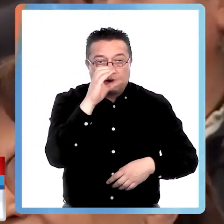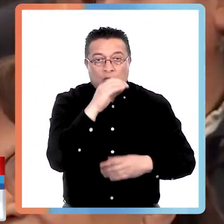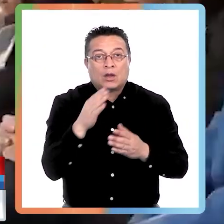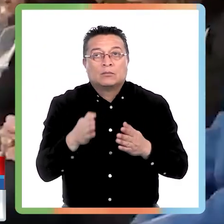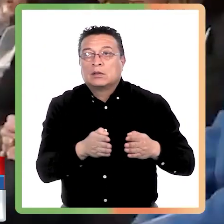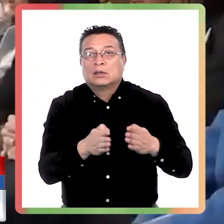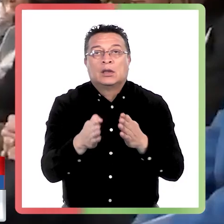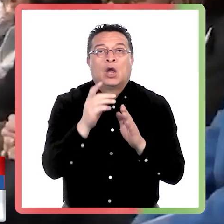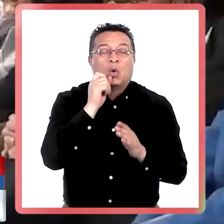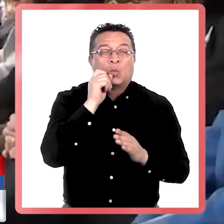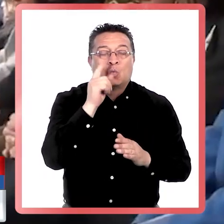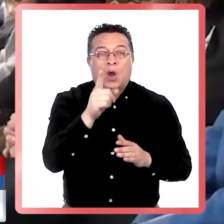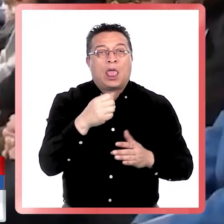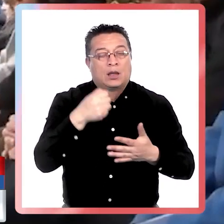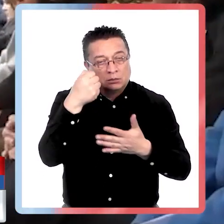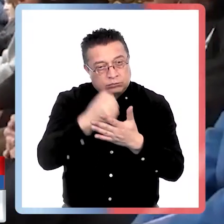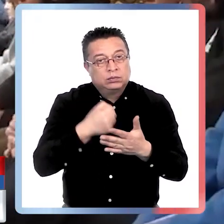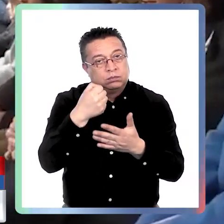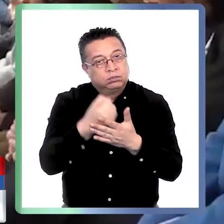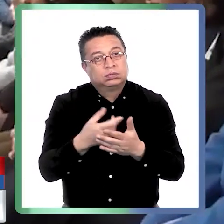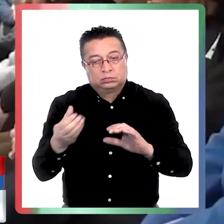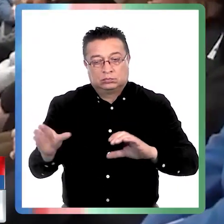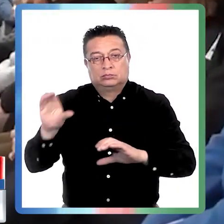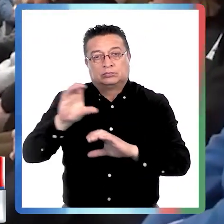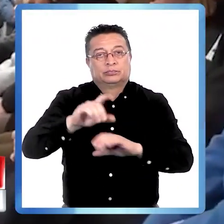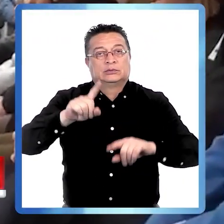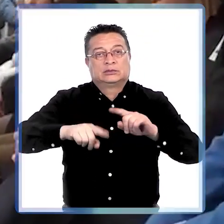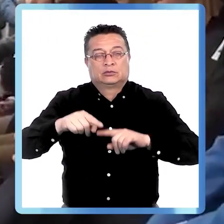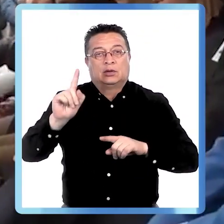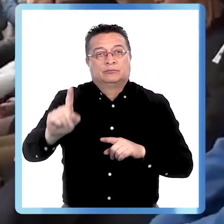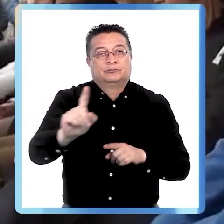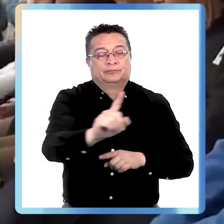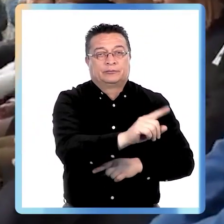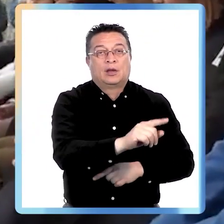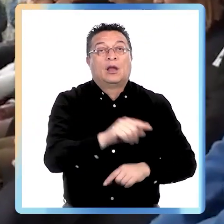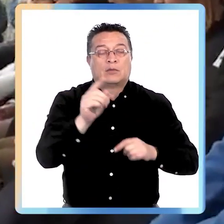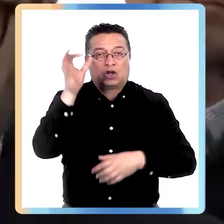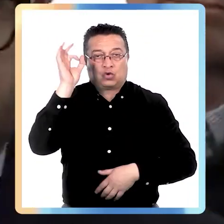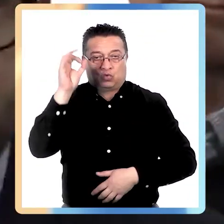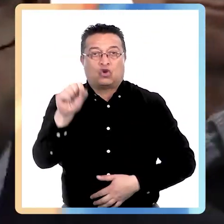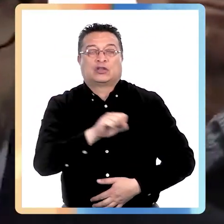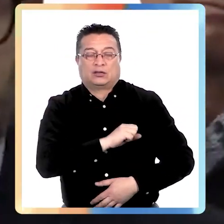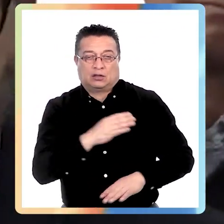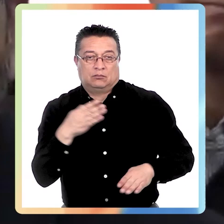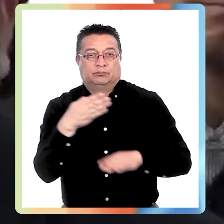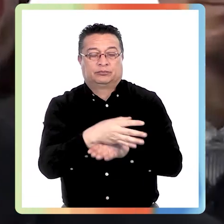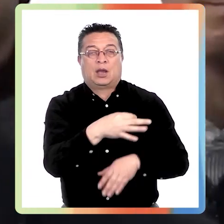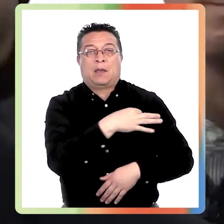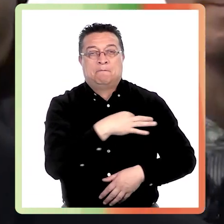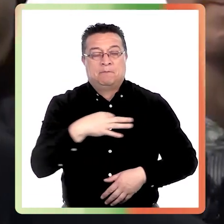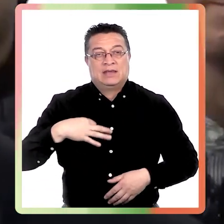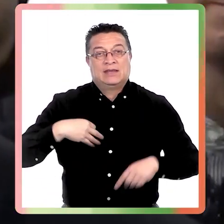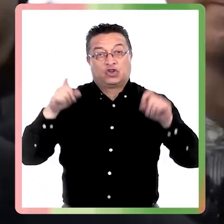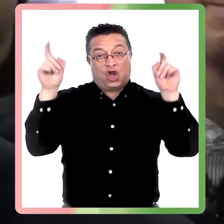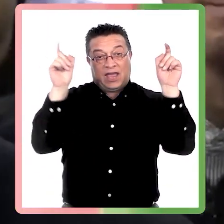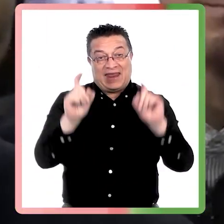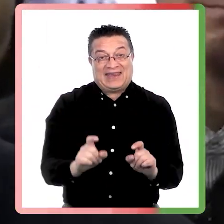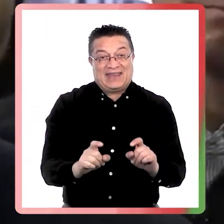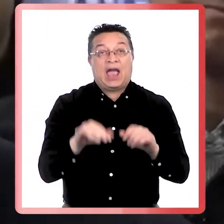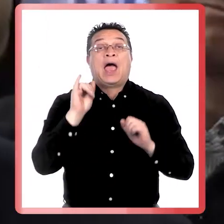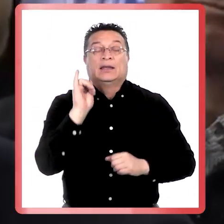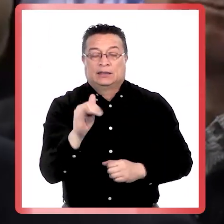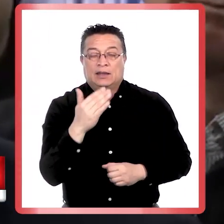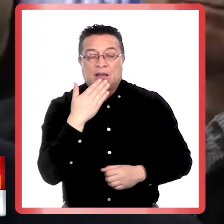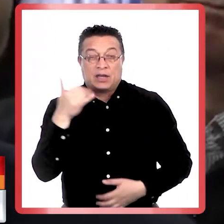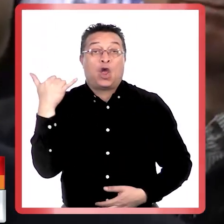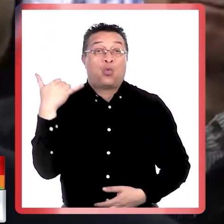exploran sus opciones, siendo esta insistir en el subsidio territorial. Tenemos una reunión en Santiago con el ministro de Energía